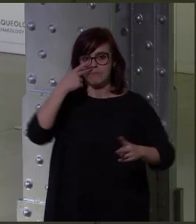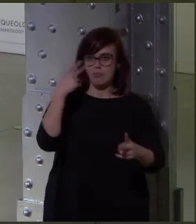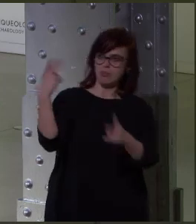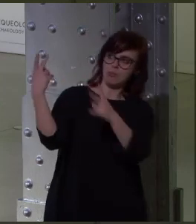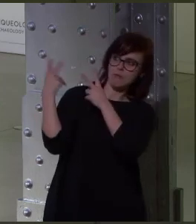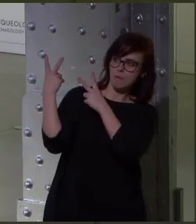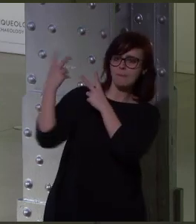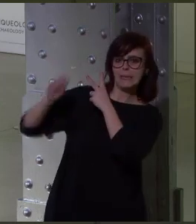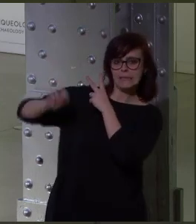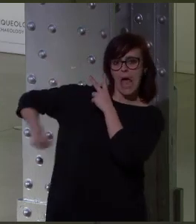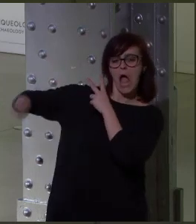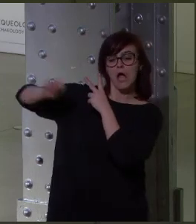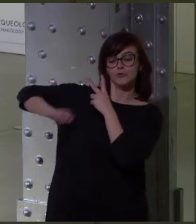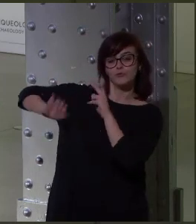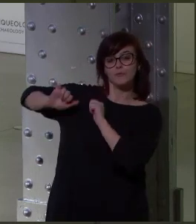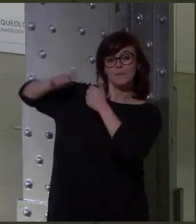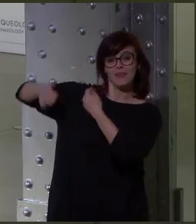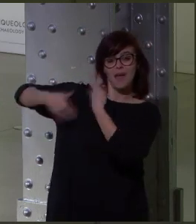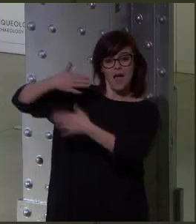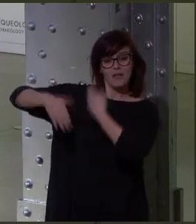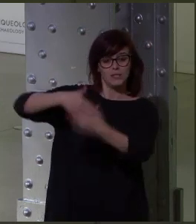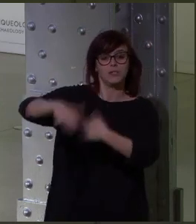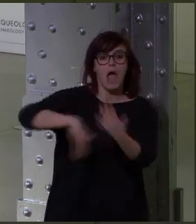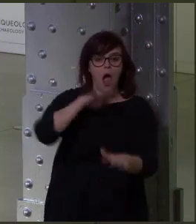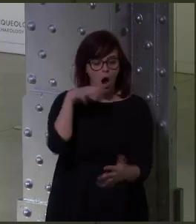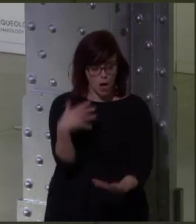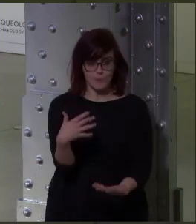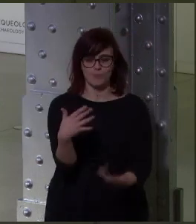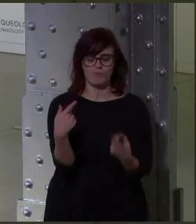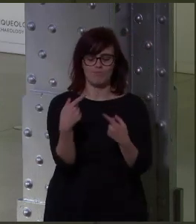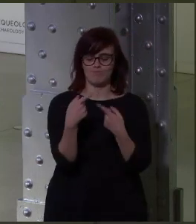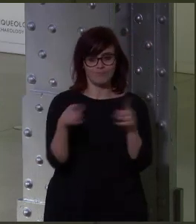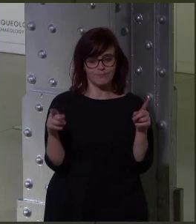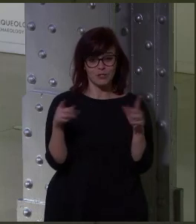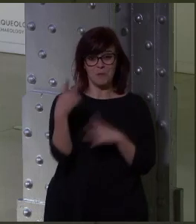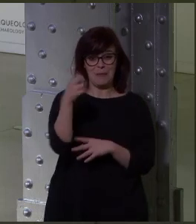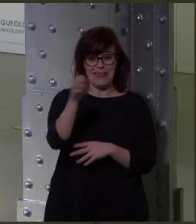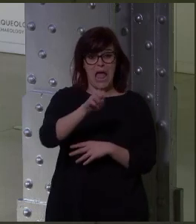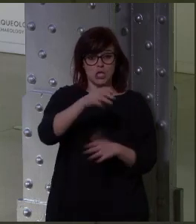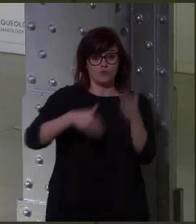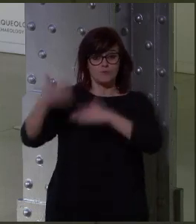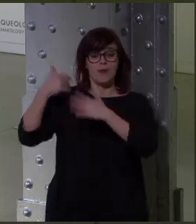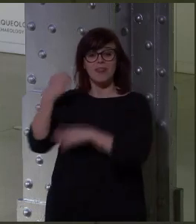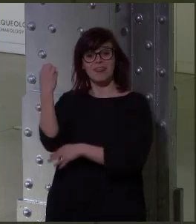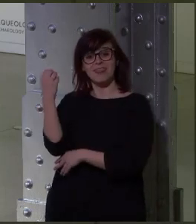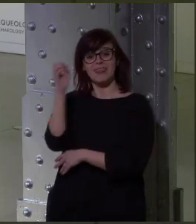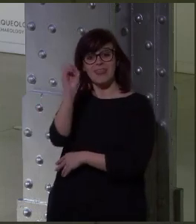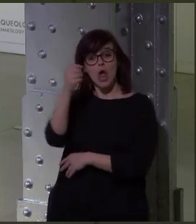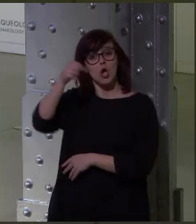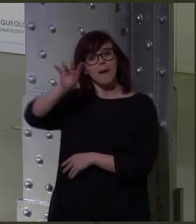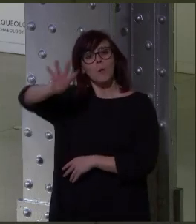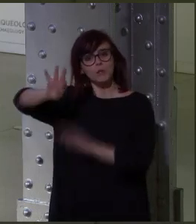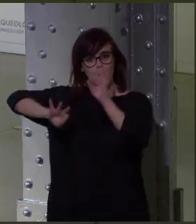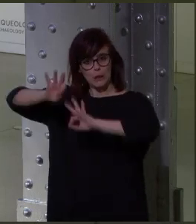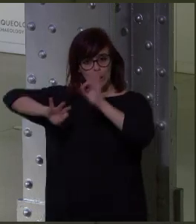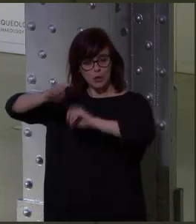atrás hace 20 años, cuando empezábamos el programa marino, a cómo estamos ahora. Hace 20 años apenas 0,4% de la superficie